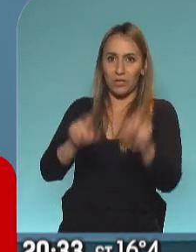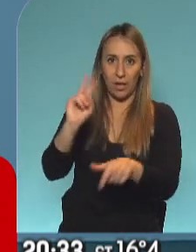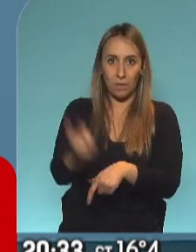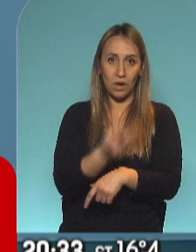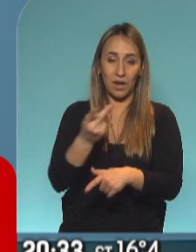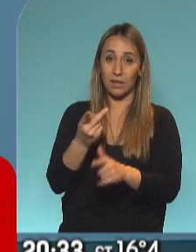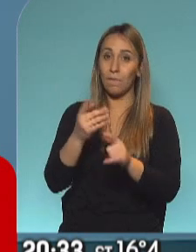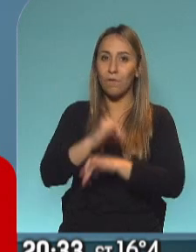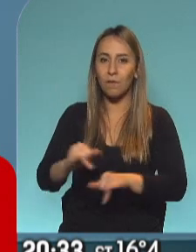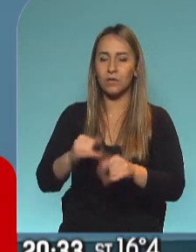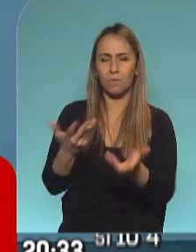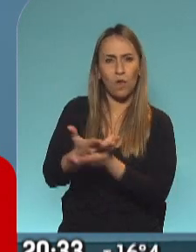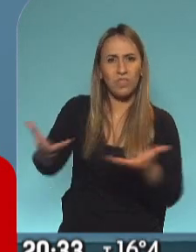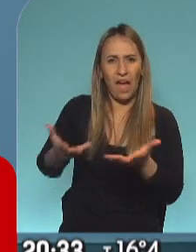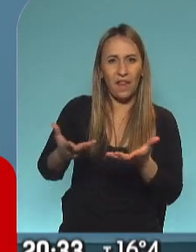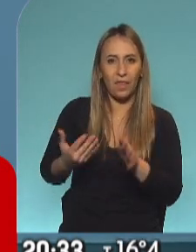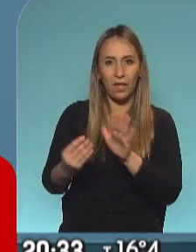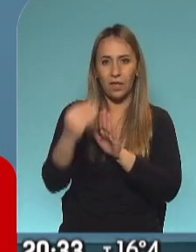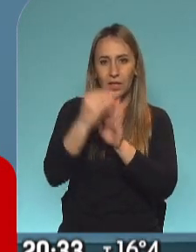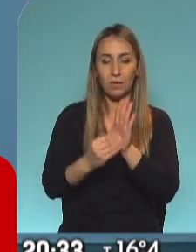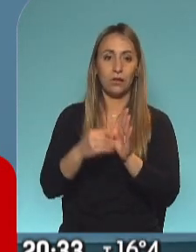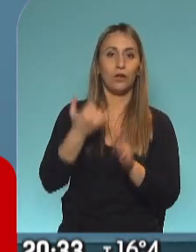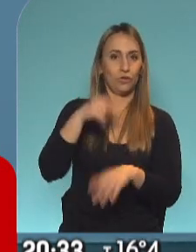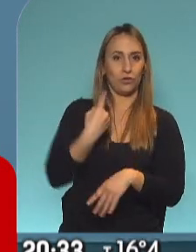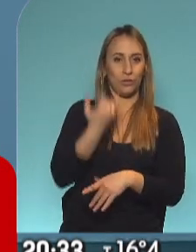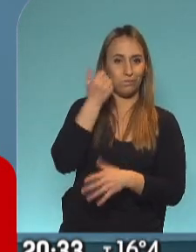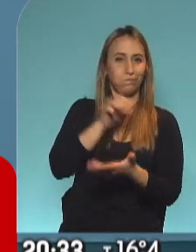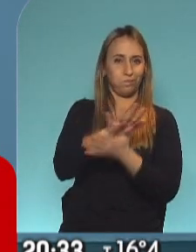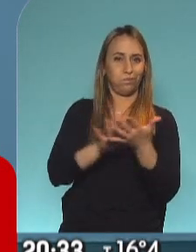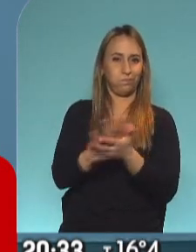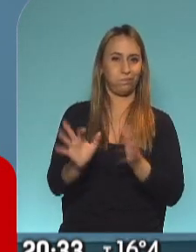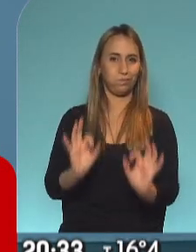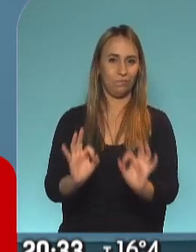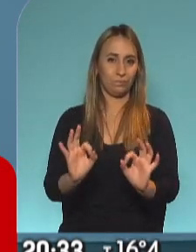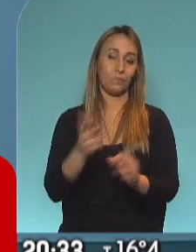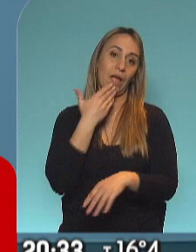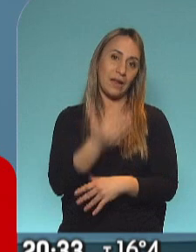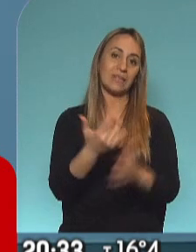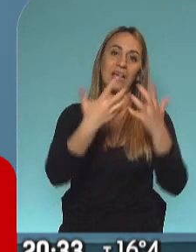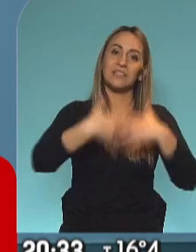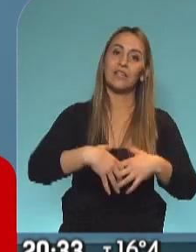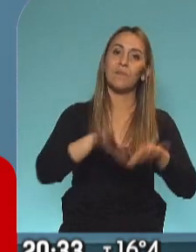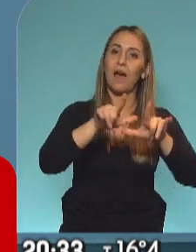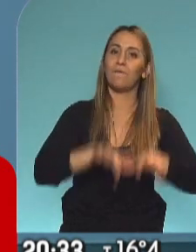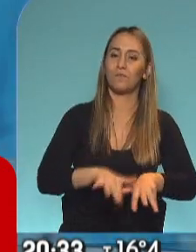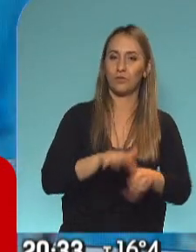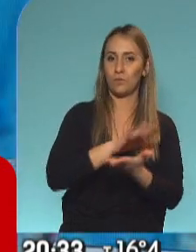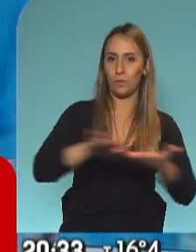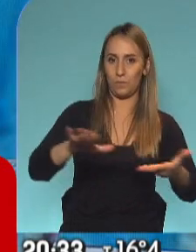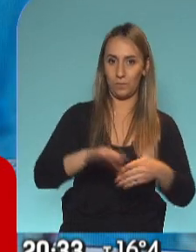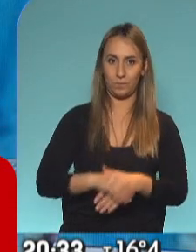están llevando al día. Entonces nosotros resolvimos ese problema a partir de dos desarrollos informáticos nuevos. Ministro, gracias. Buenas noches.